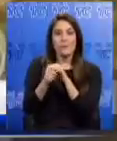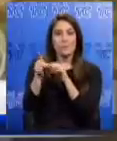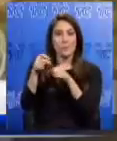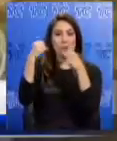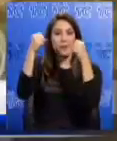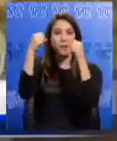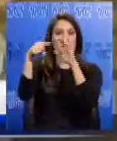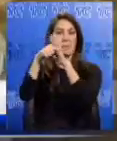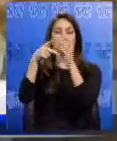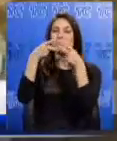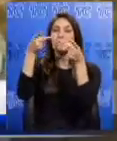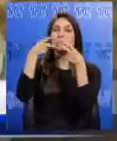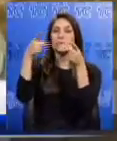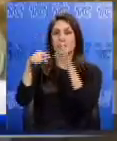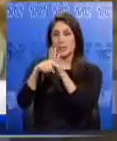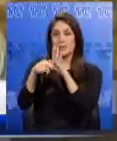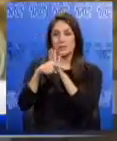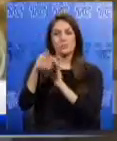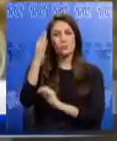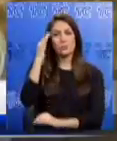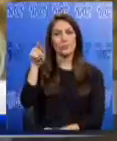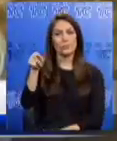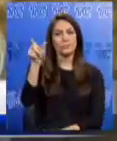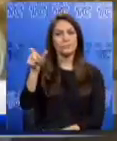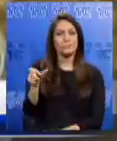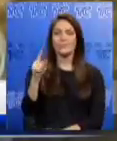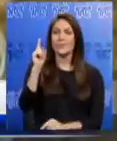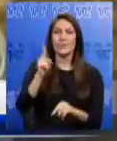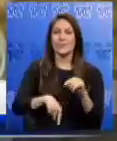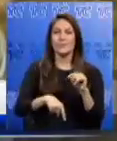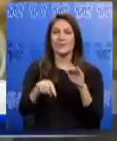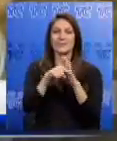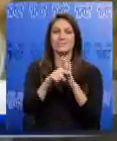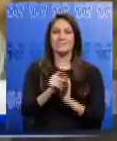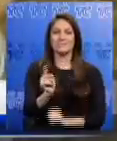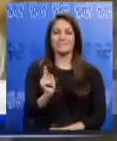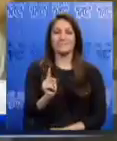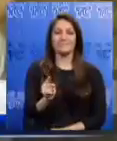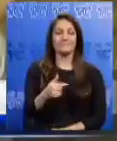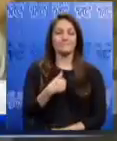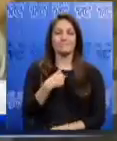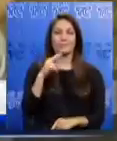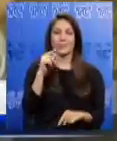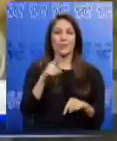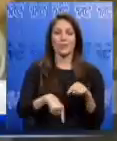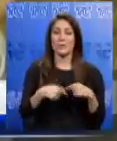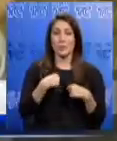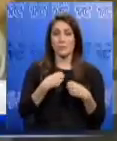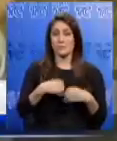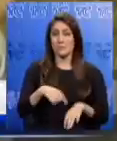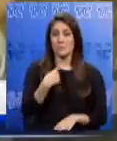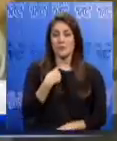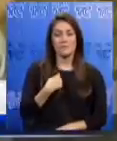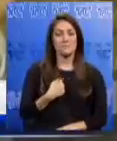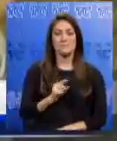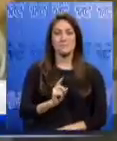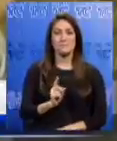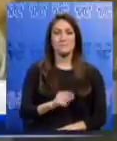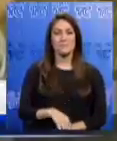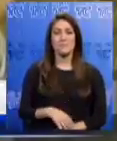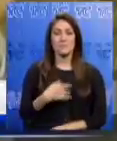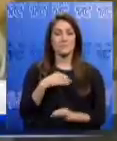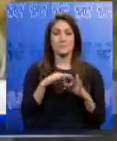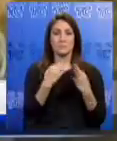en redes. ¿Por qué? Porque sabemos que viene de usted. No va a poder esconderse, señor. Yo no he ofendido a su señora esposa, ni a su